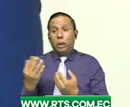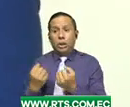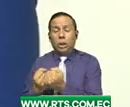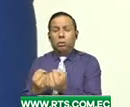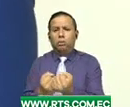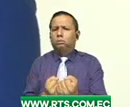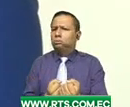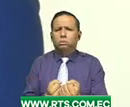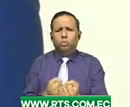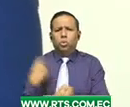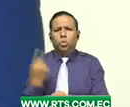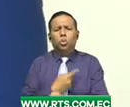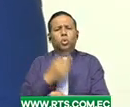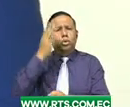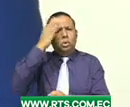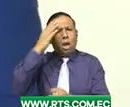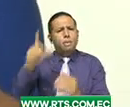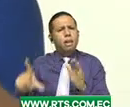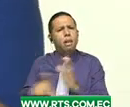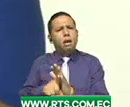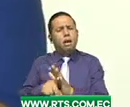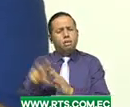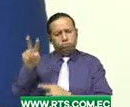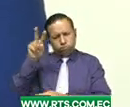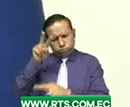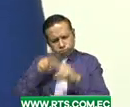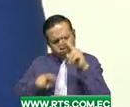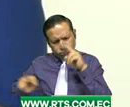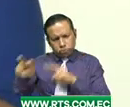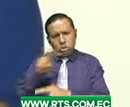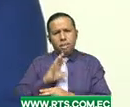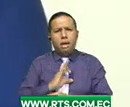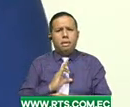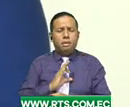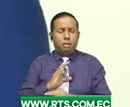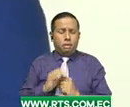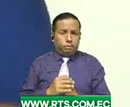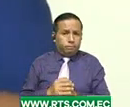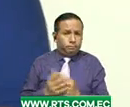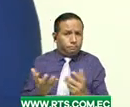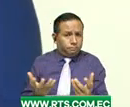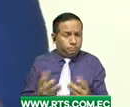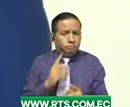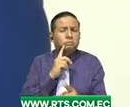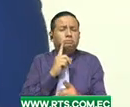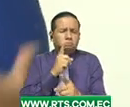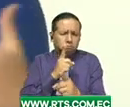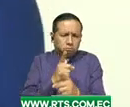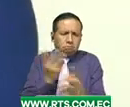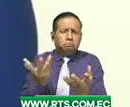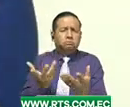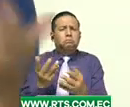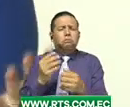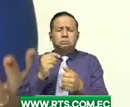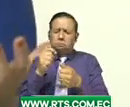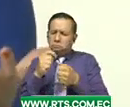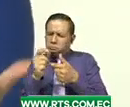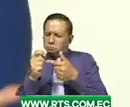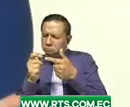fundamentos son jurídicos y técnicos. Y en este caso concreto, si bien han evidenciado